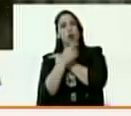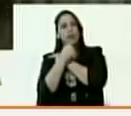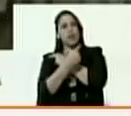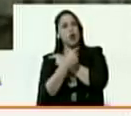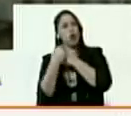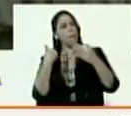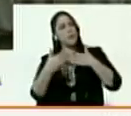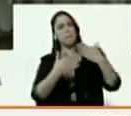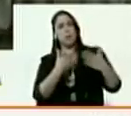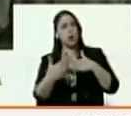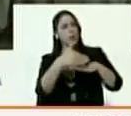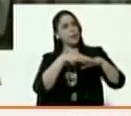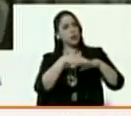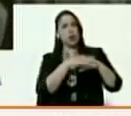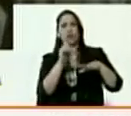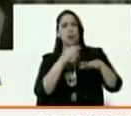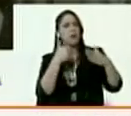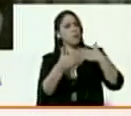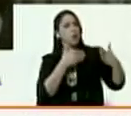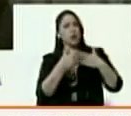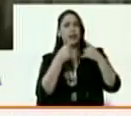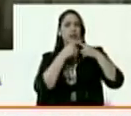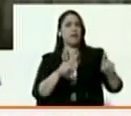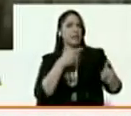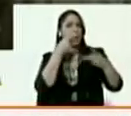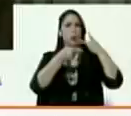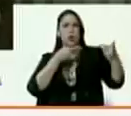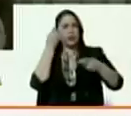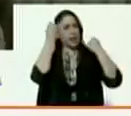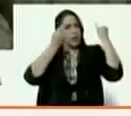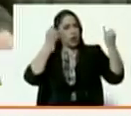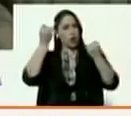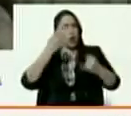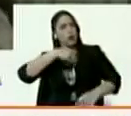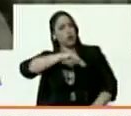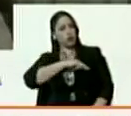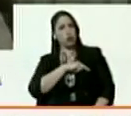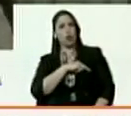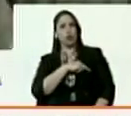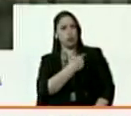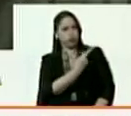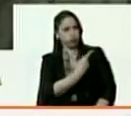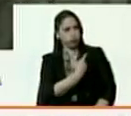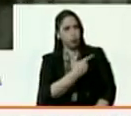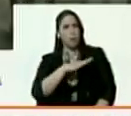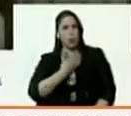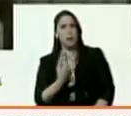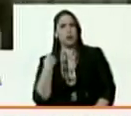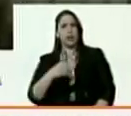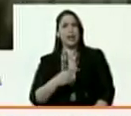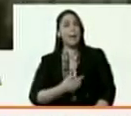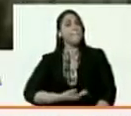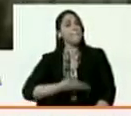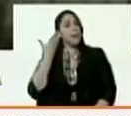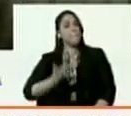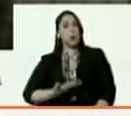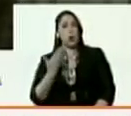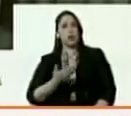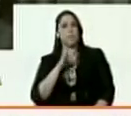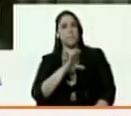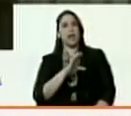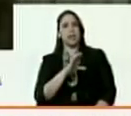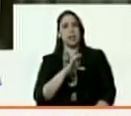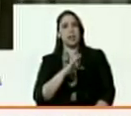no me importan las diferencias políticas, ideológicas que nosotros podamos tener, me importa la patria,